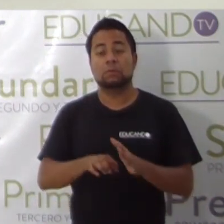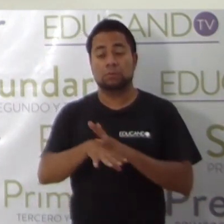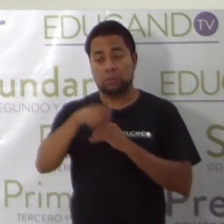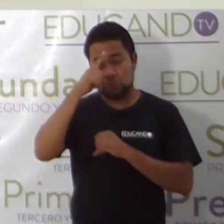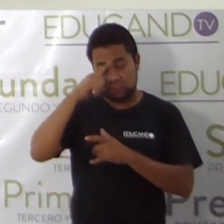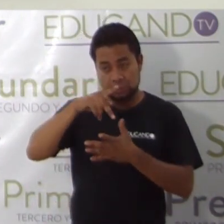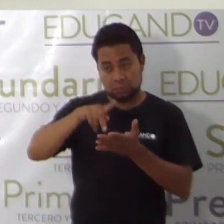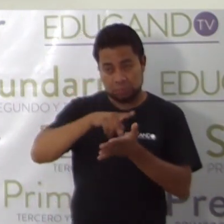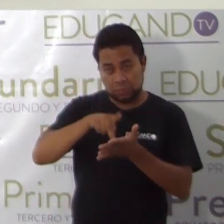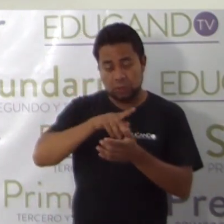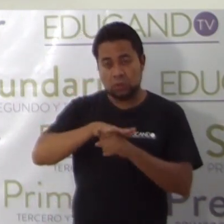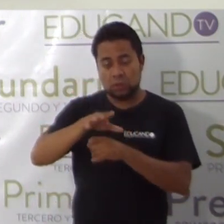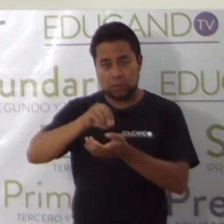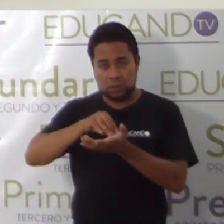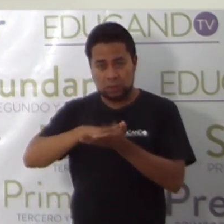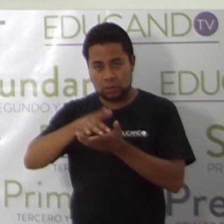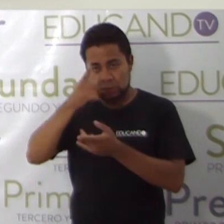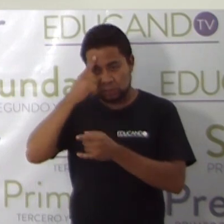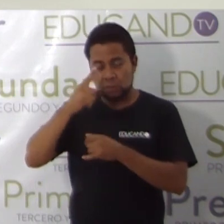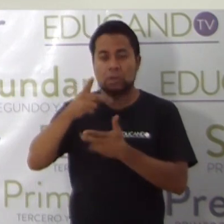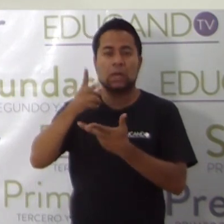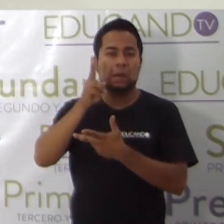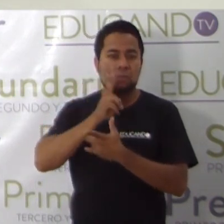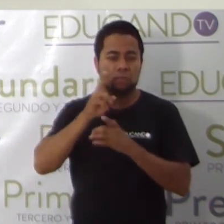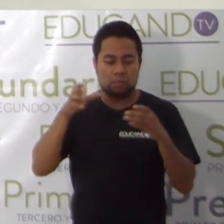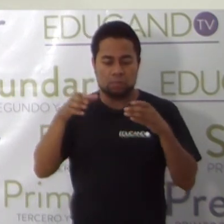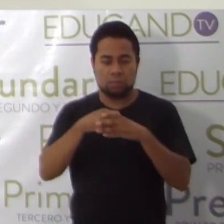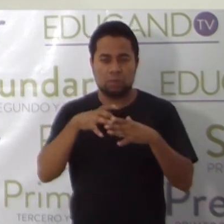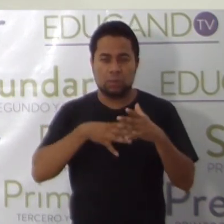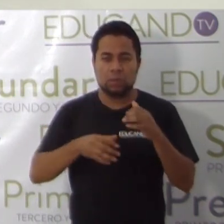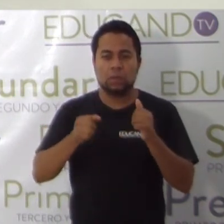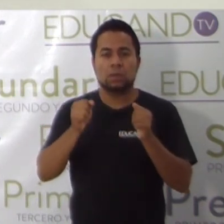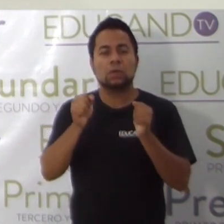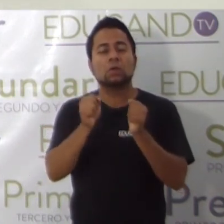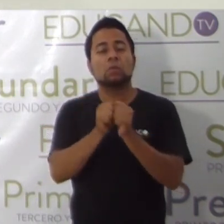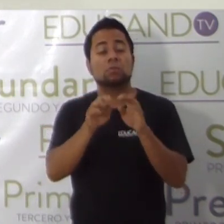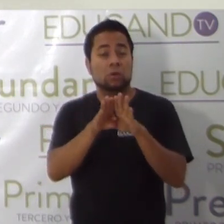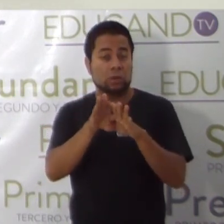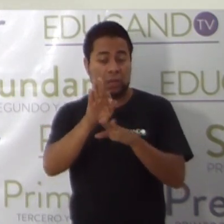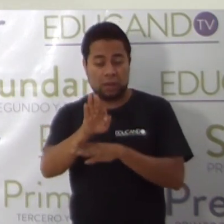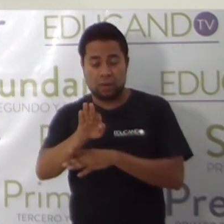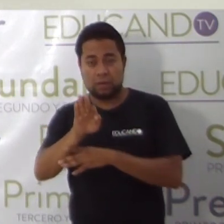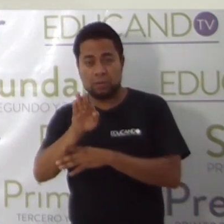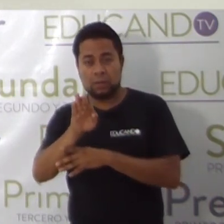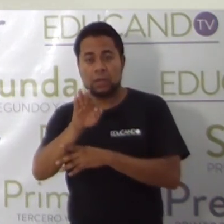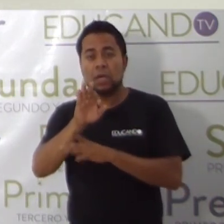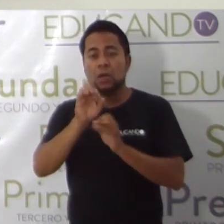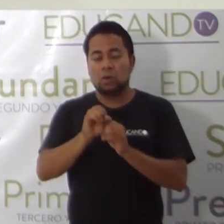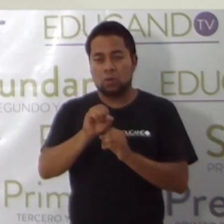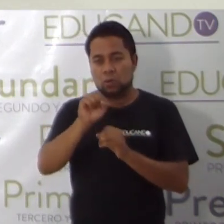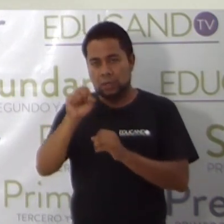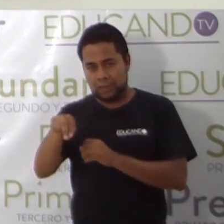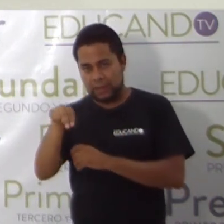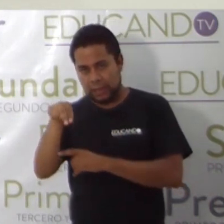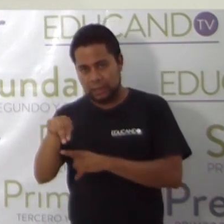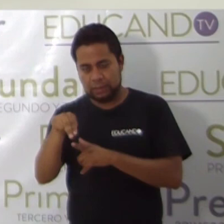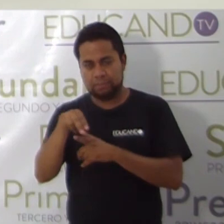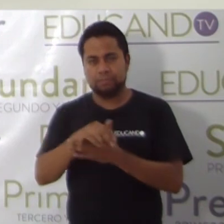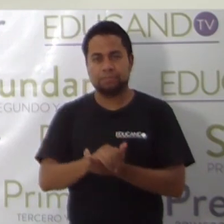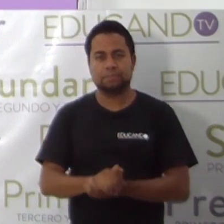de los datos de nuestra muestra se representa como N mayúscula, ¿de acuerdo?